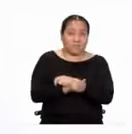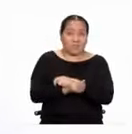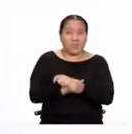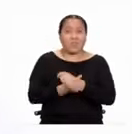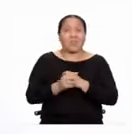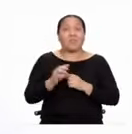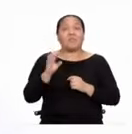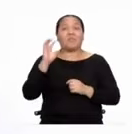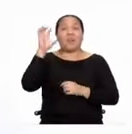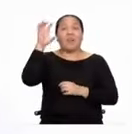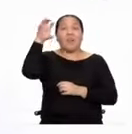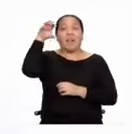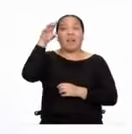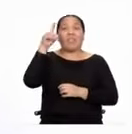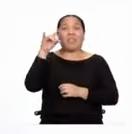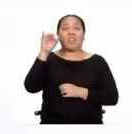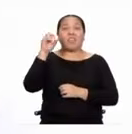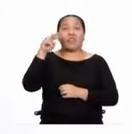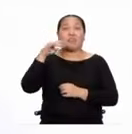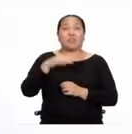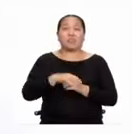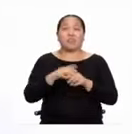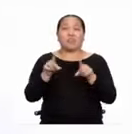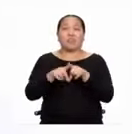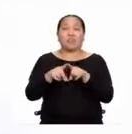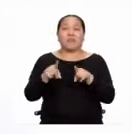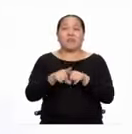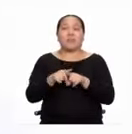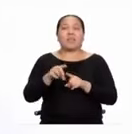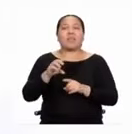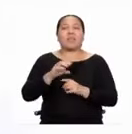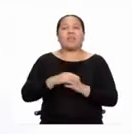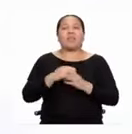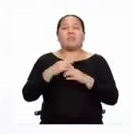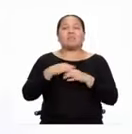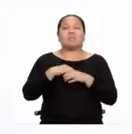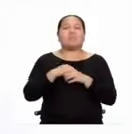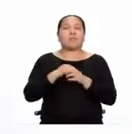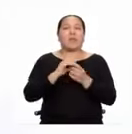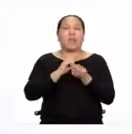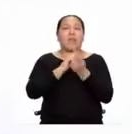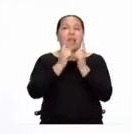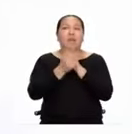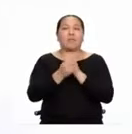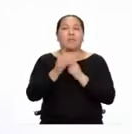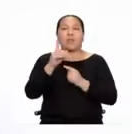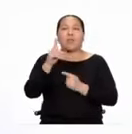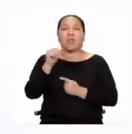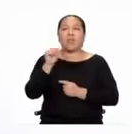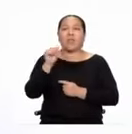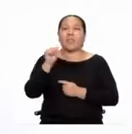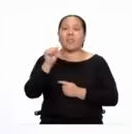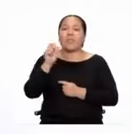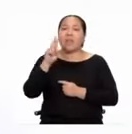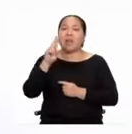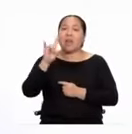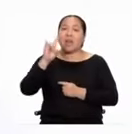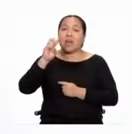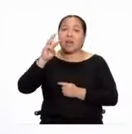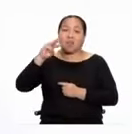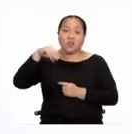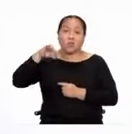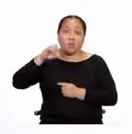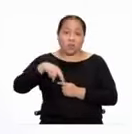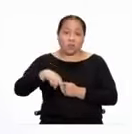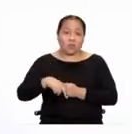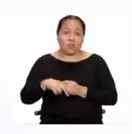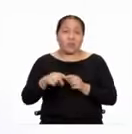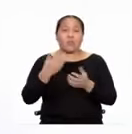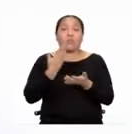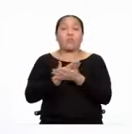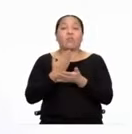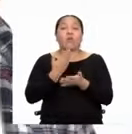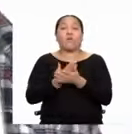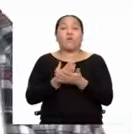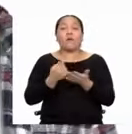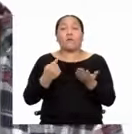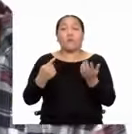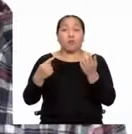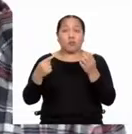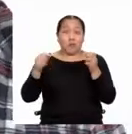la teoría evolucionista de Charles Darwin y Lamarck, y cómo fueron corroboradas por la ciencia en este